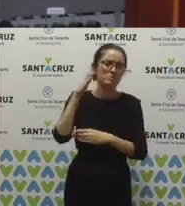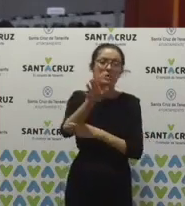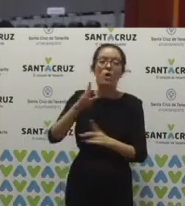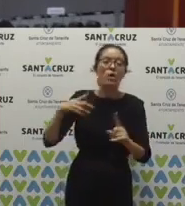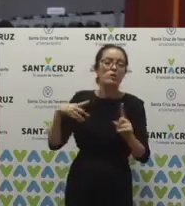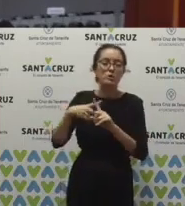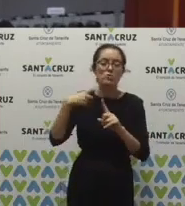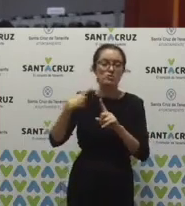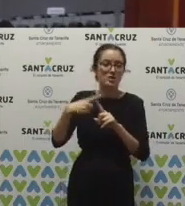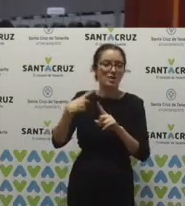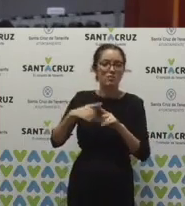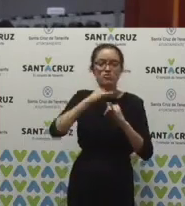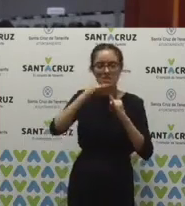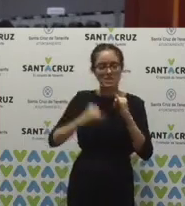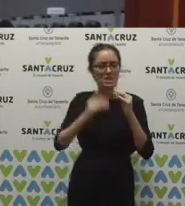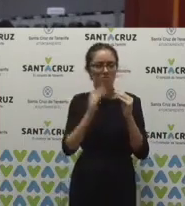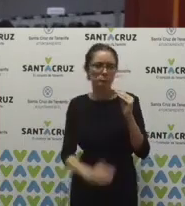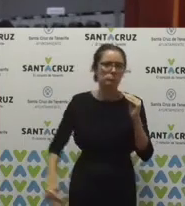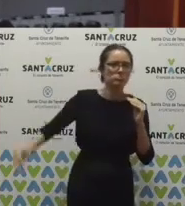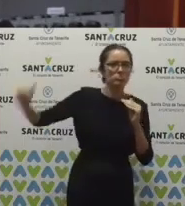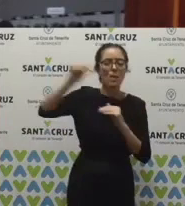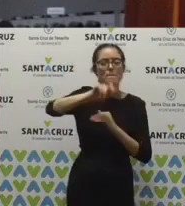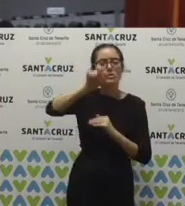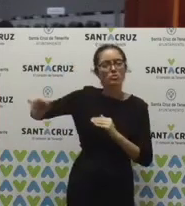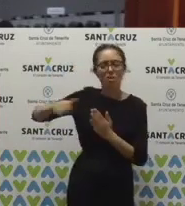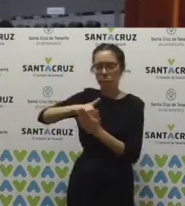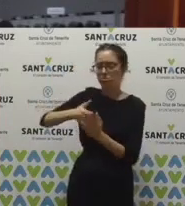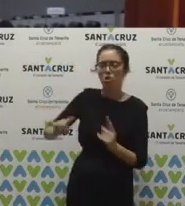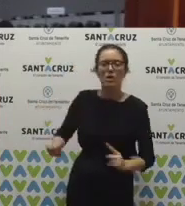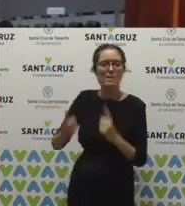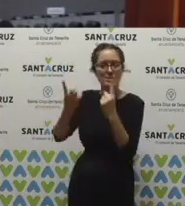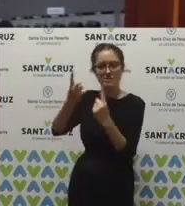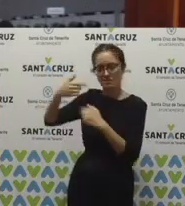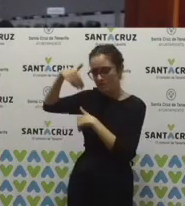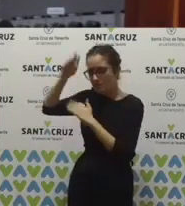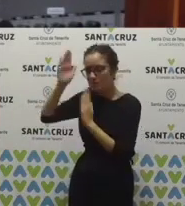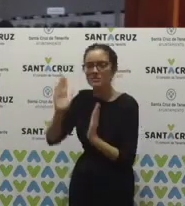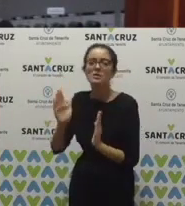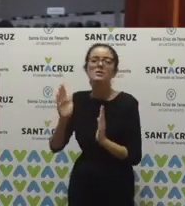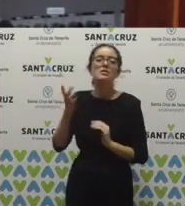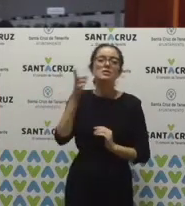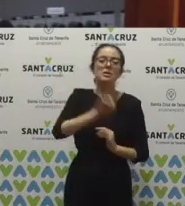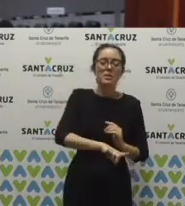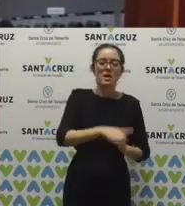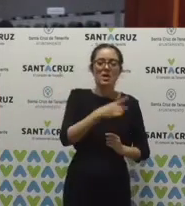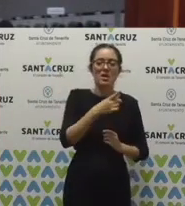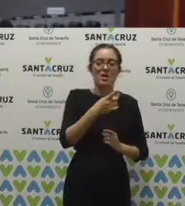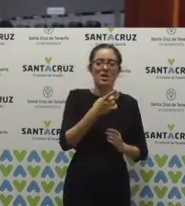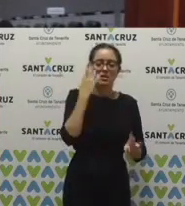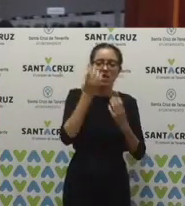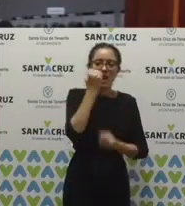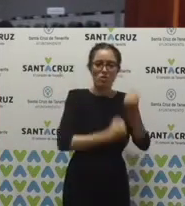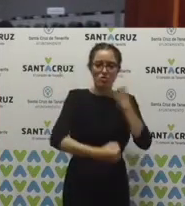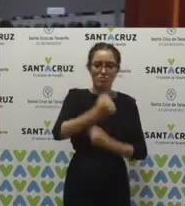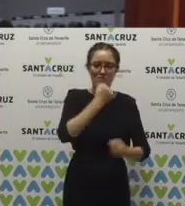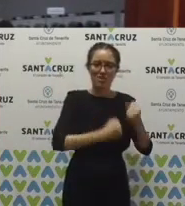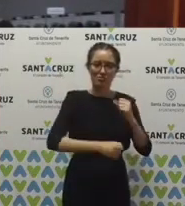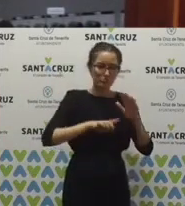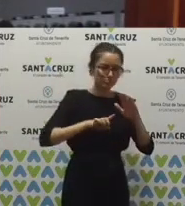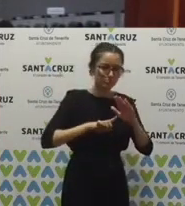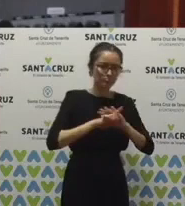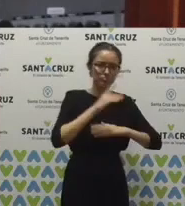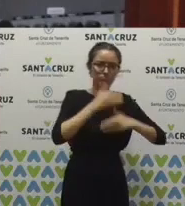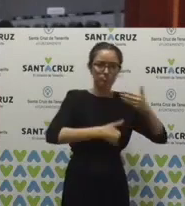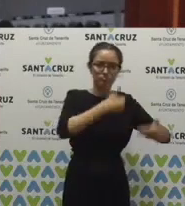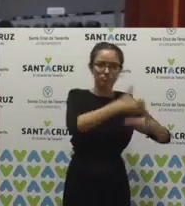de la crisis para atender a los más vulnerables para reactivar la actividad económica nos gustaría contar con la máxima el